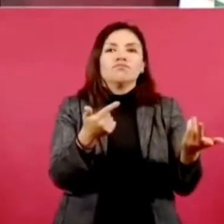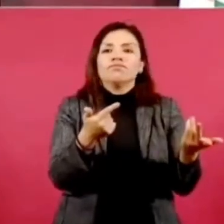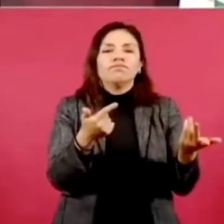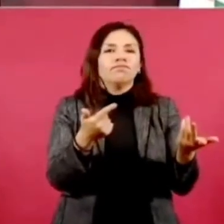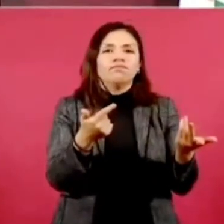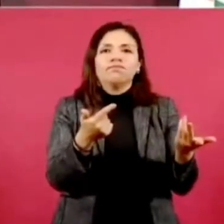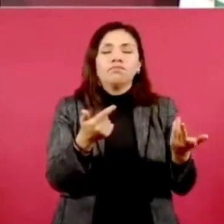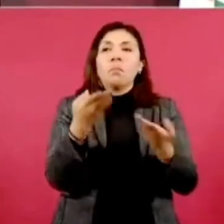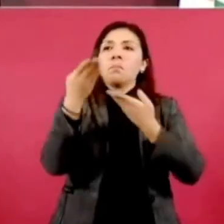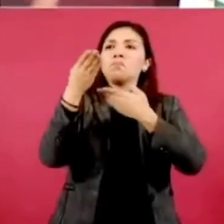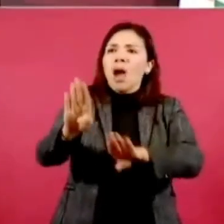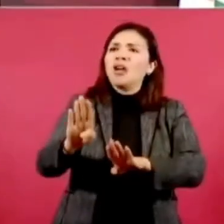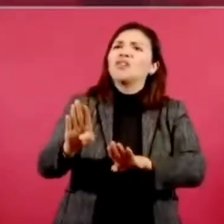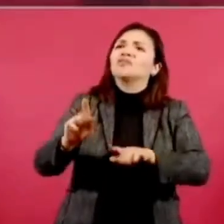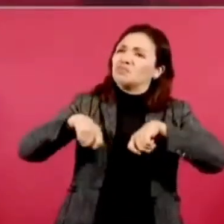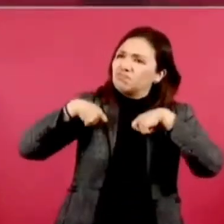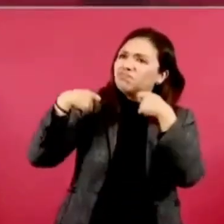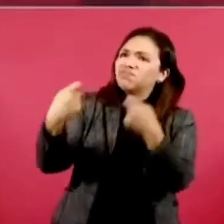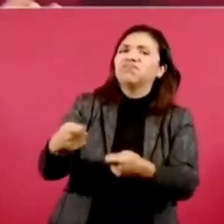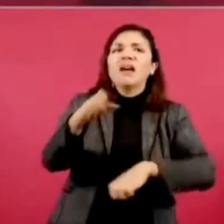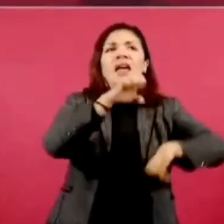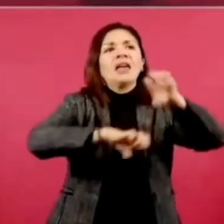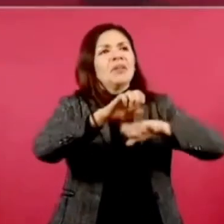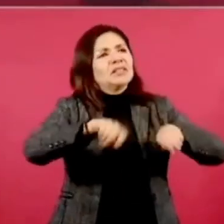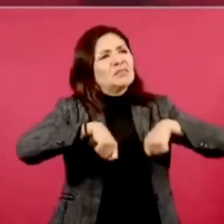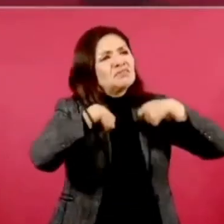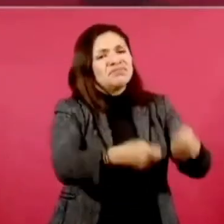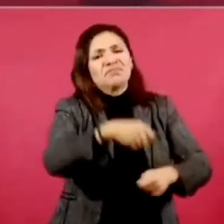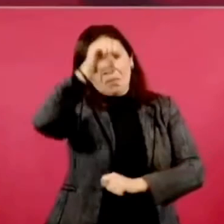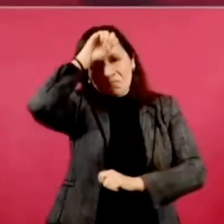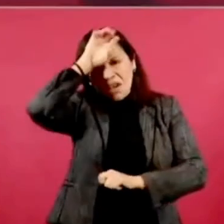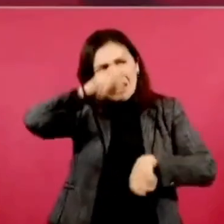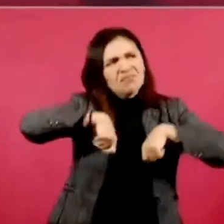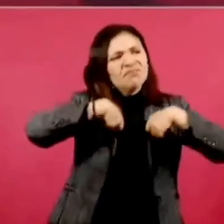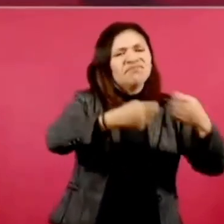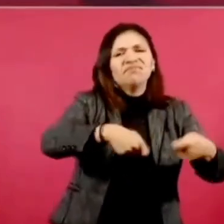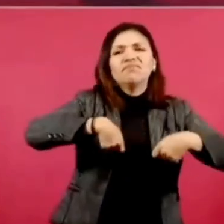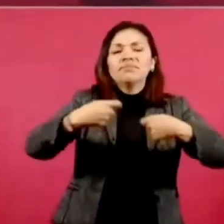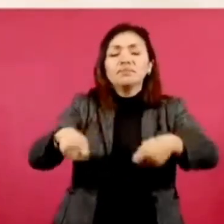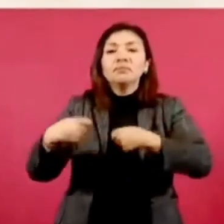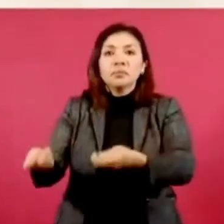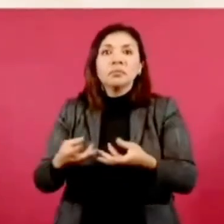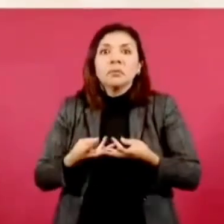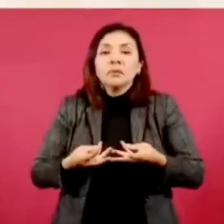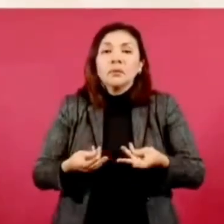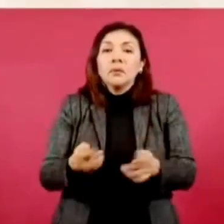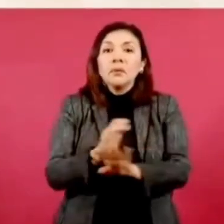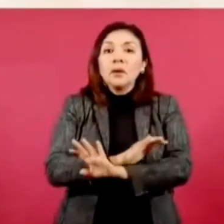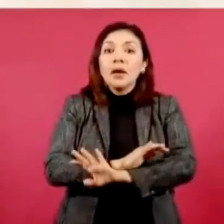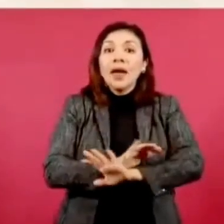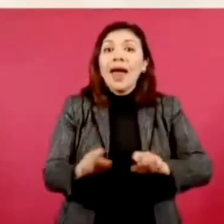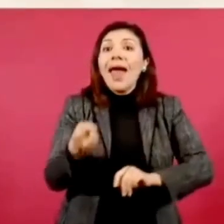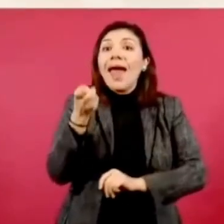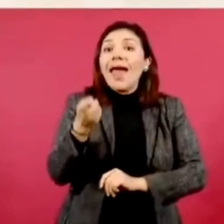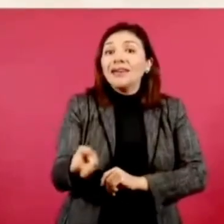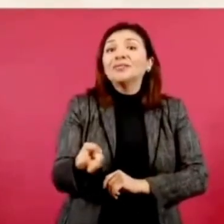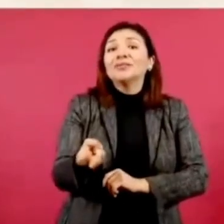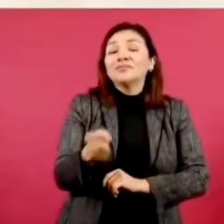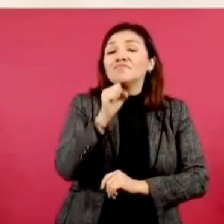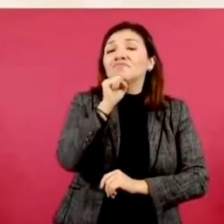entrega a los bancos, entrega a las empresas, entrega a las minas, y en eso coincide